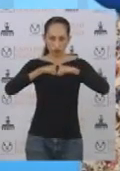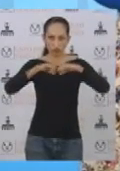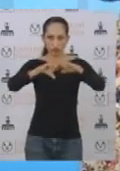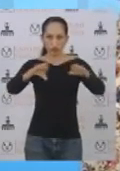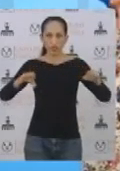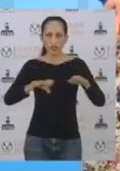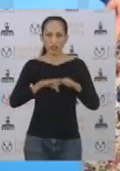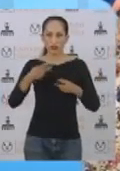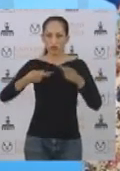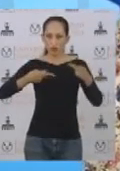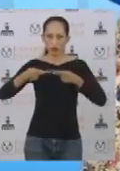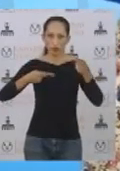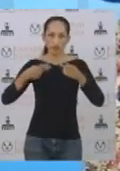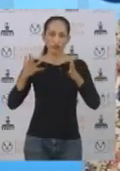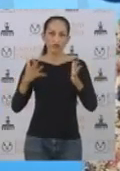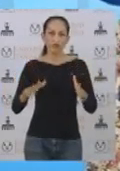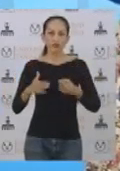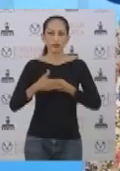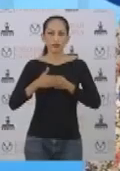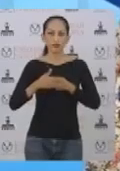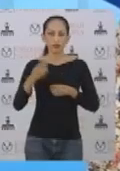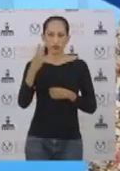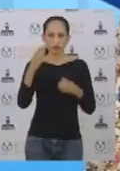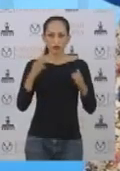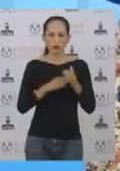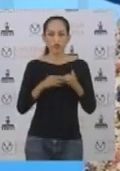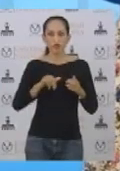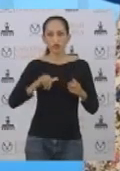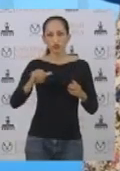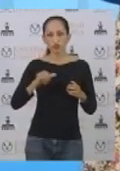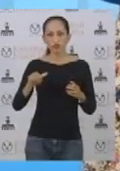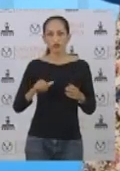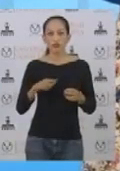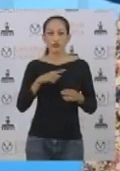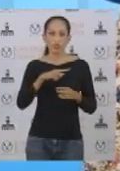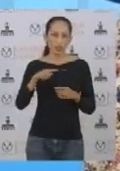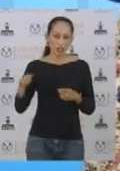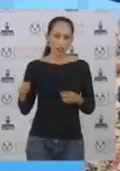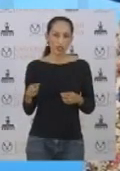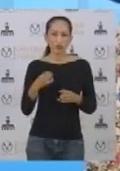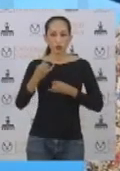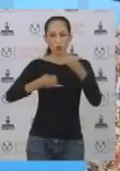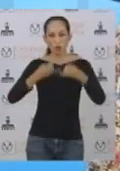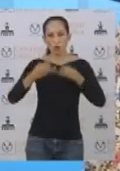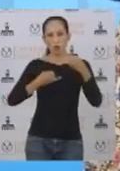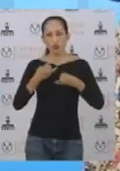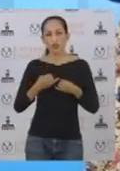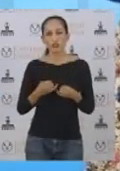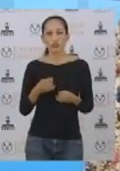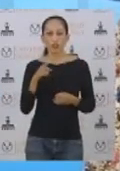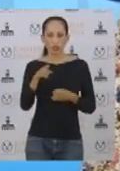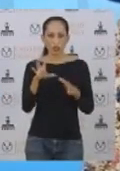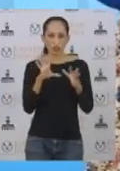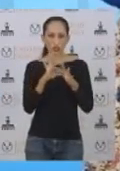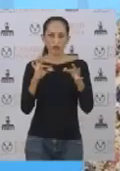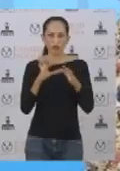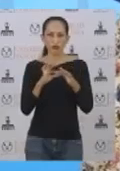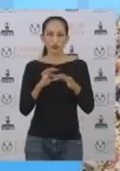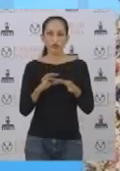se reporta ya listo para el inicio de la temporada 2016 en la categoría intermedia nacional, que ya le comentaba, en la conferencia